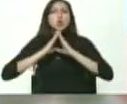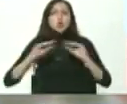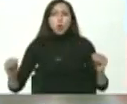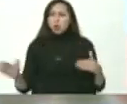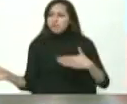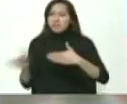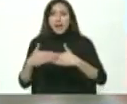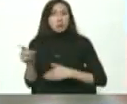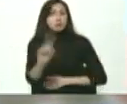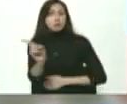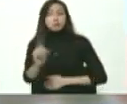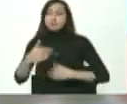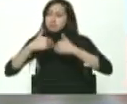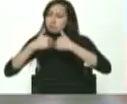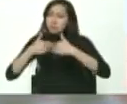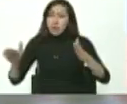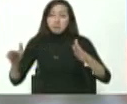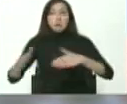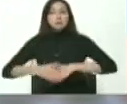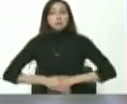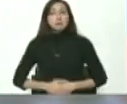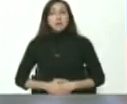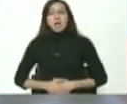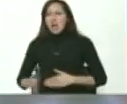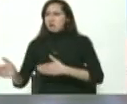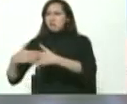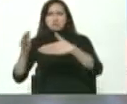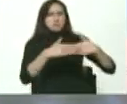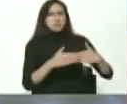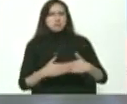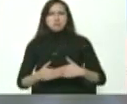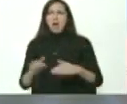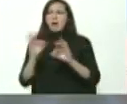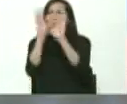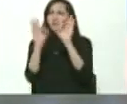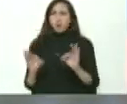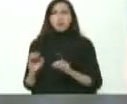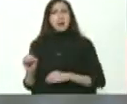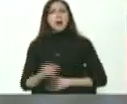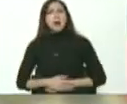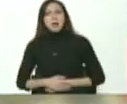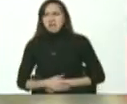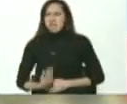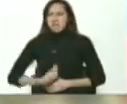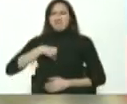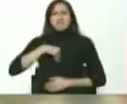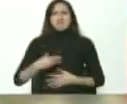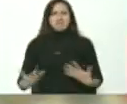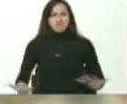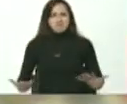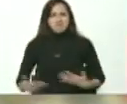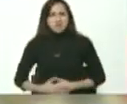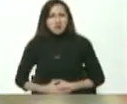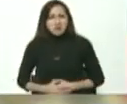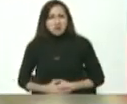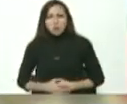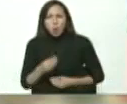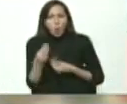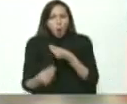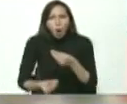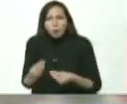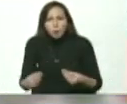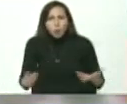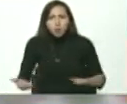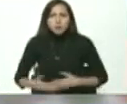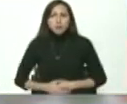cerrado. Esa metodología de cerrar es una metodología inaudita, inaudita. Porque si